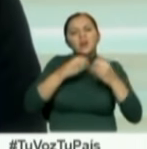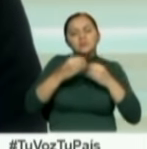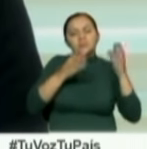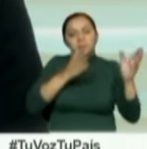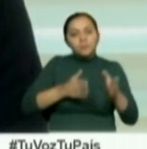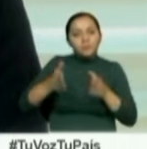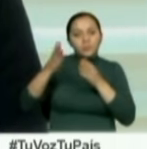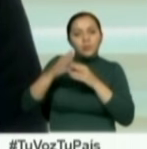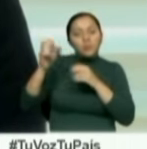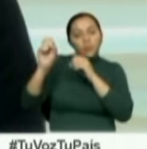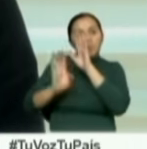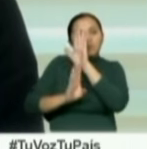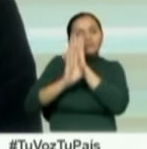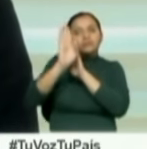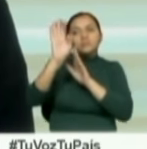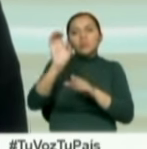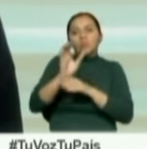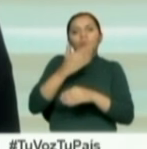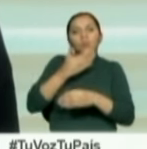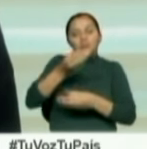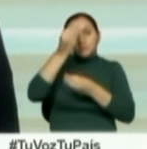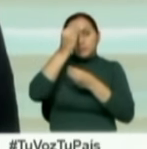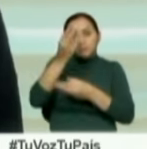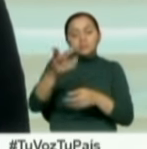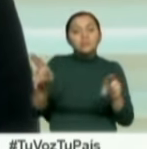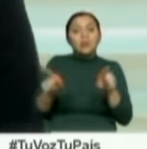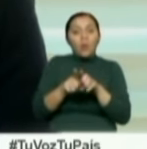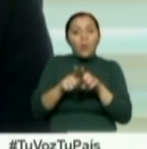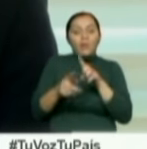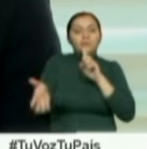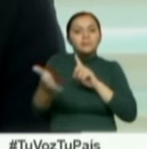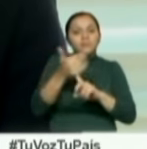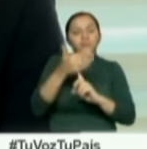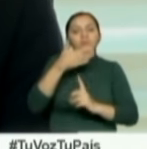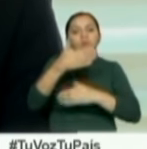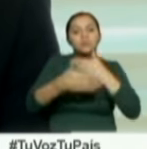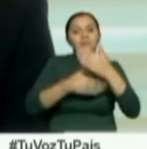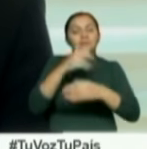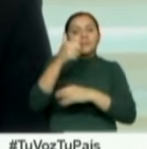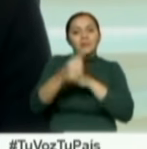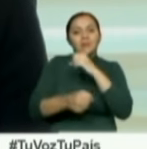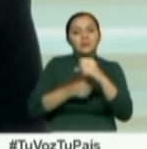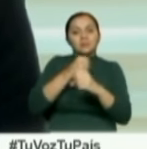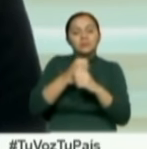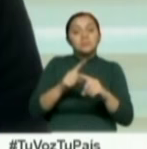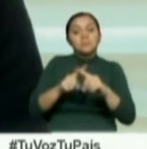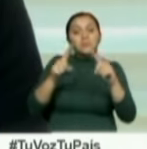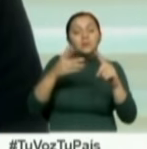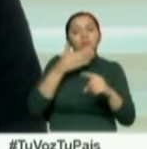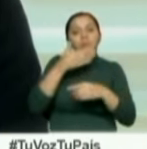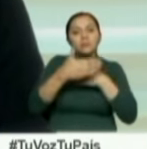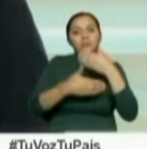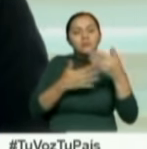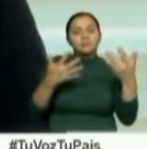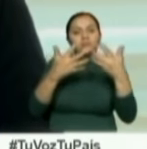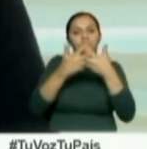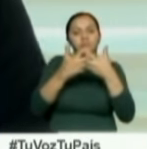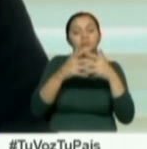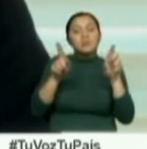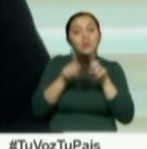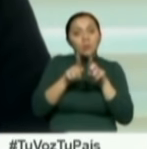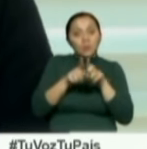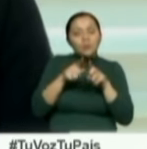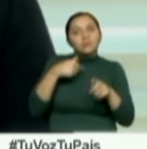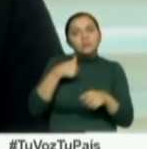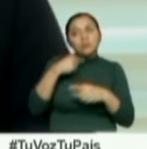para sacar adelante a la patria, los logros de esta década ganada, pero también los problemas que hemos tenido que enfrentar. Probablemente es mi